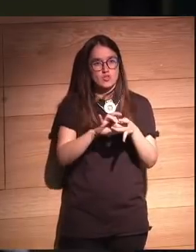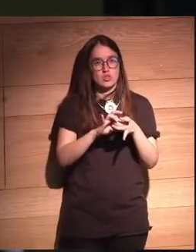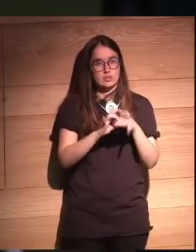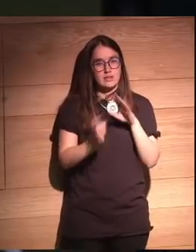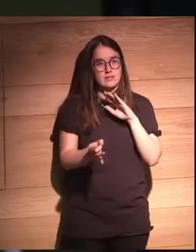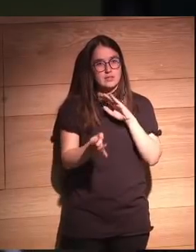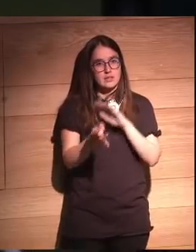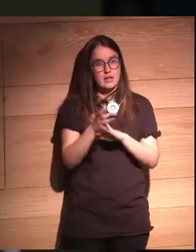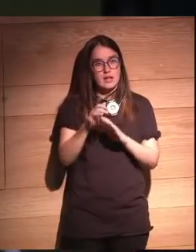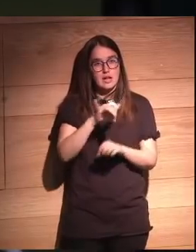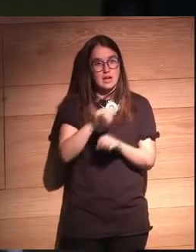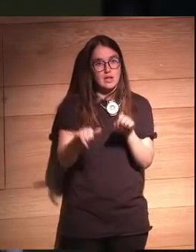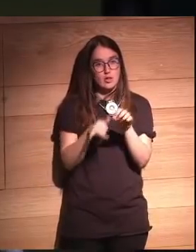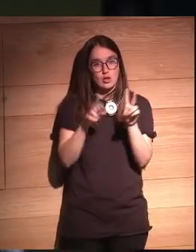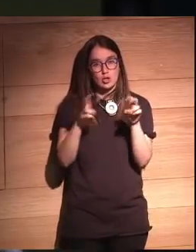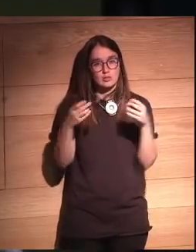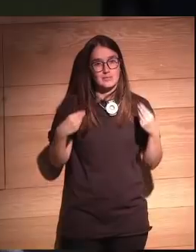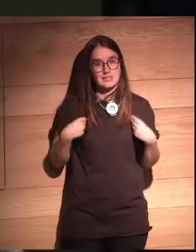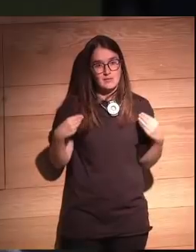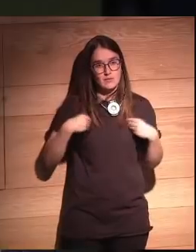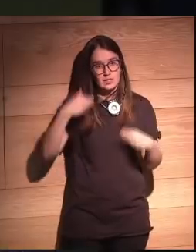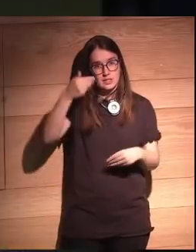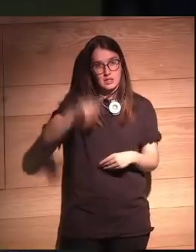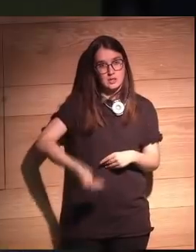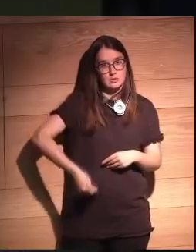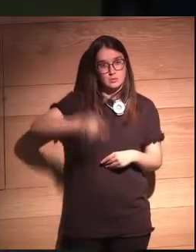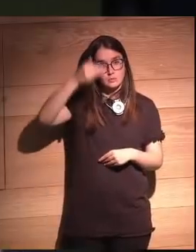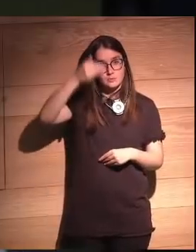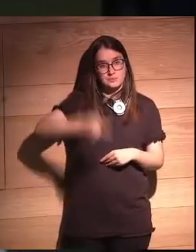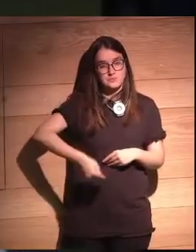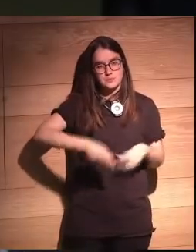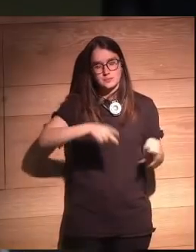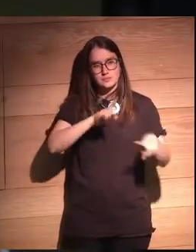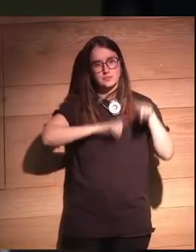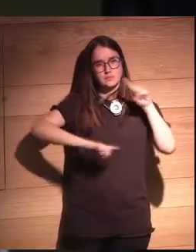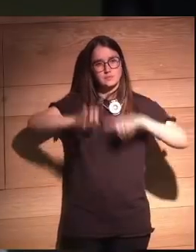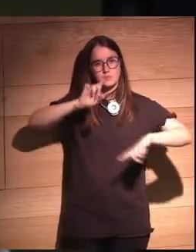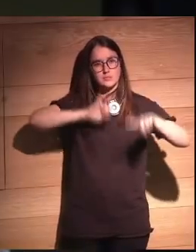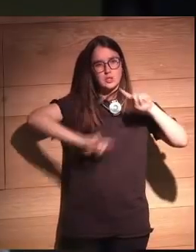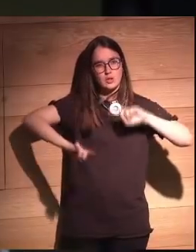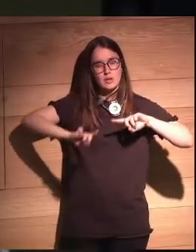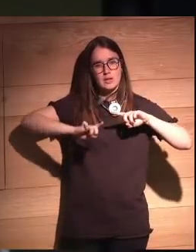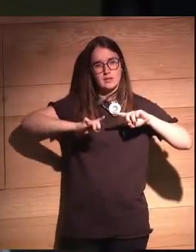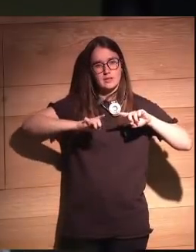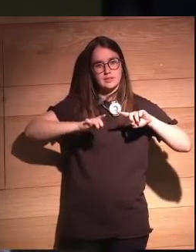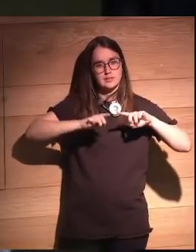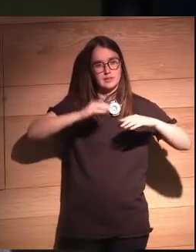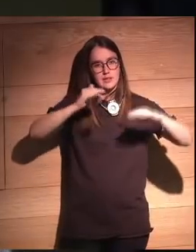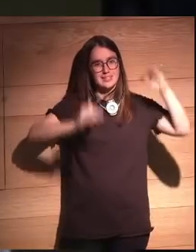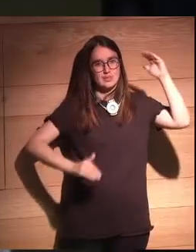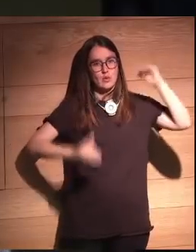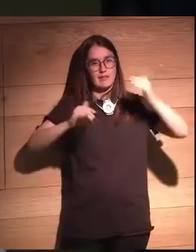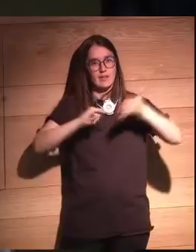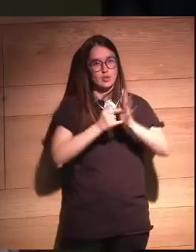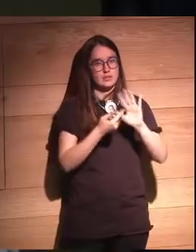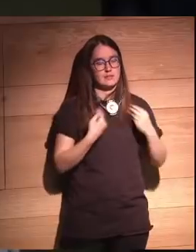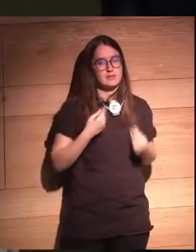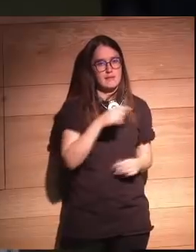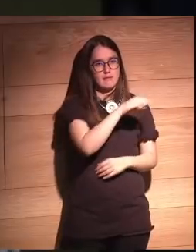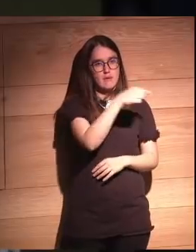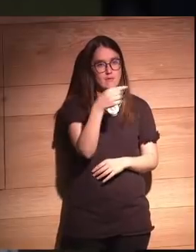cree alrededor de los temas de la vivienda importante. Parte del problema, una vez más, es esta desigualdad entre los sistemas de